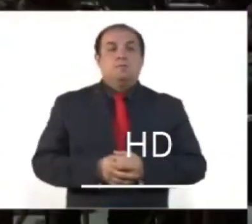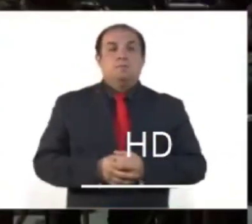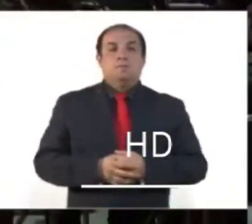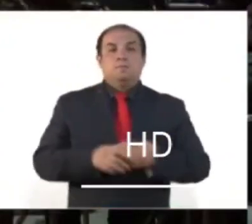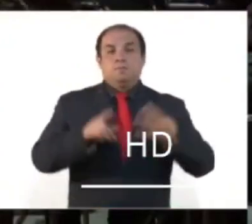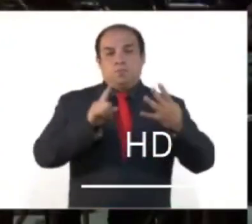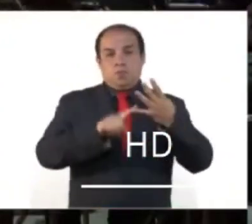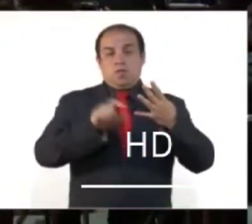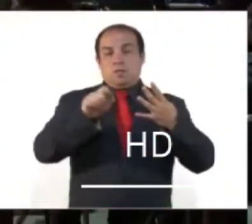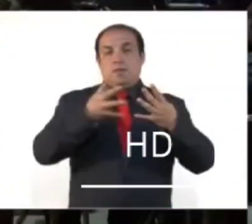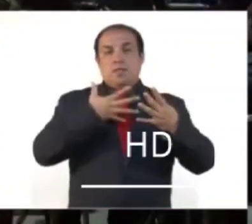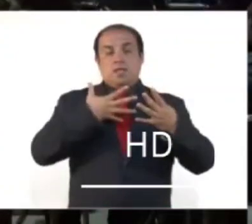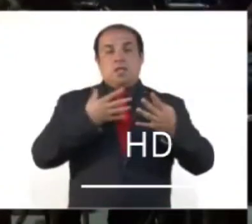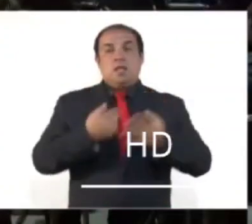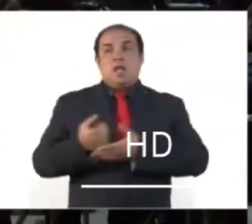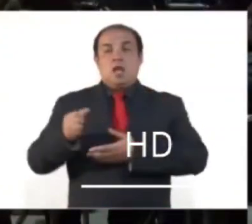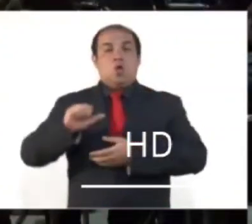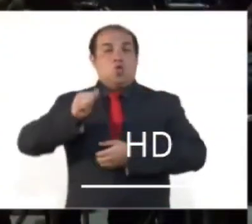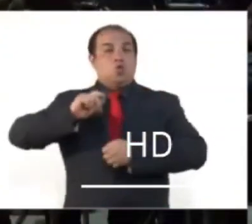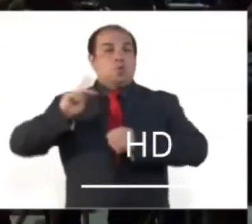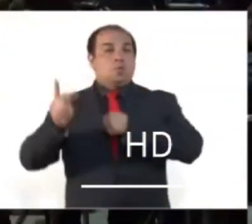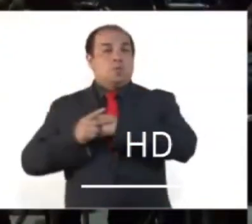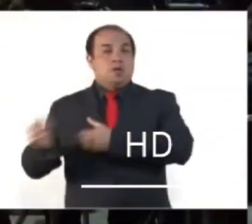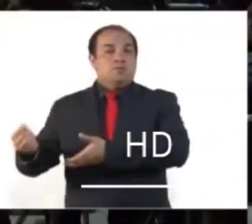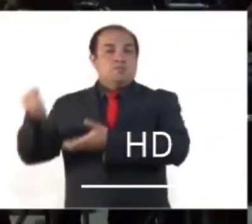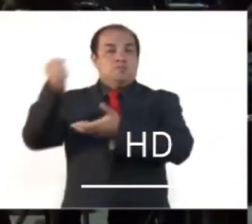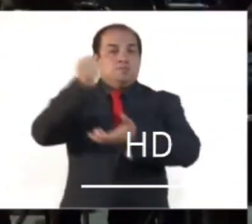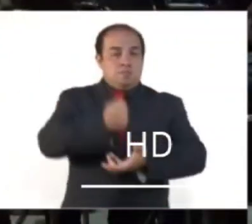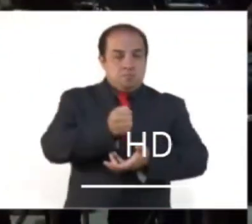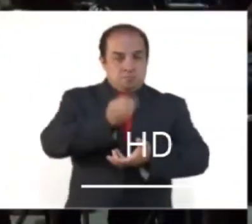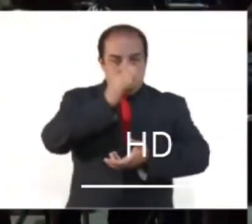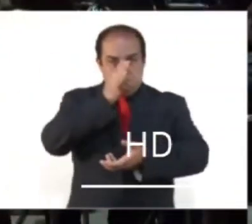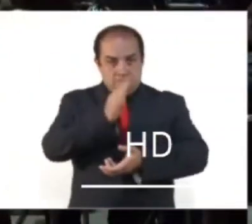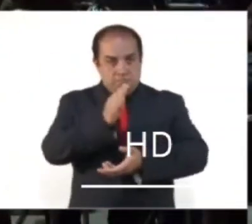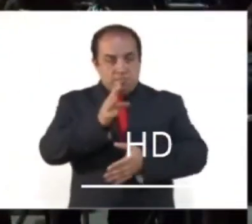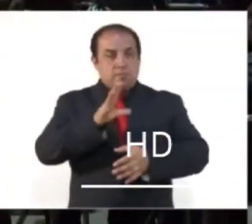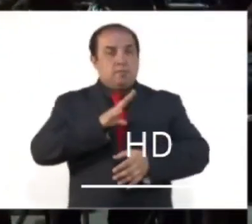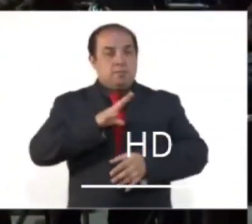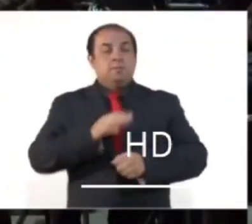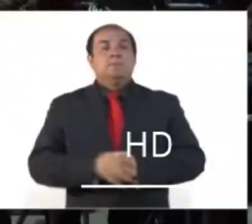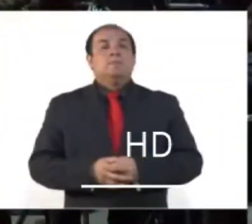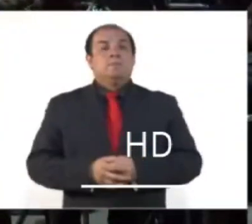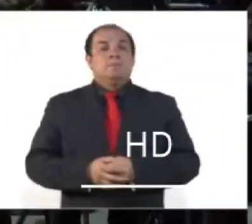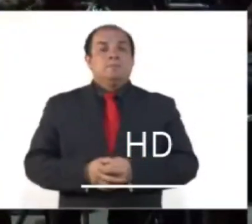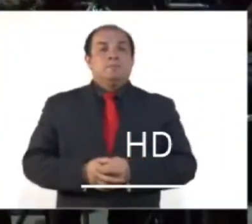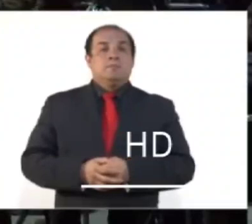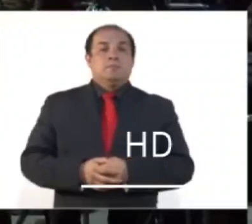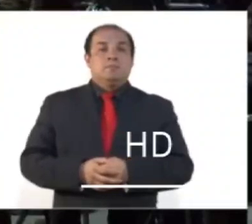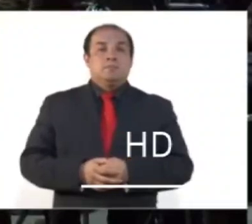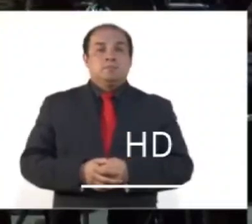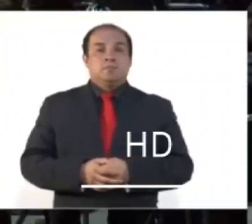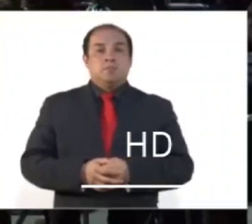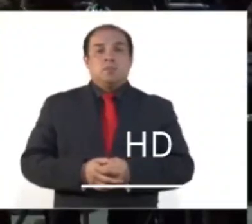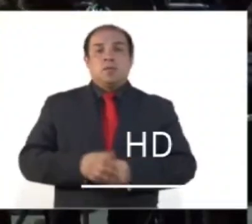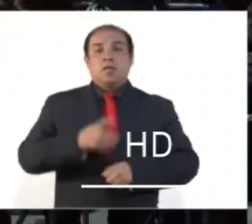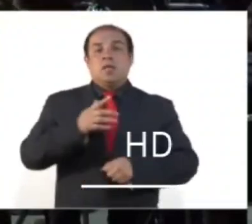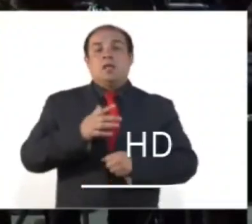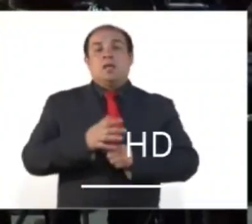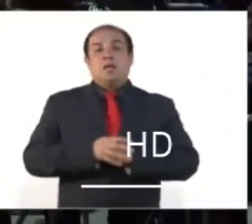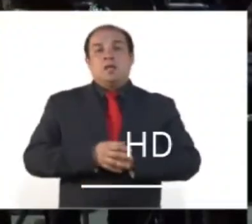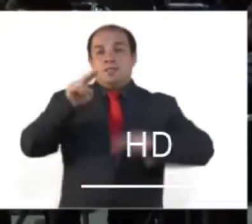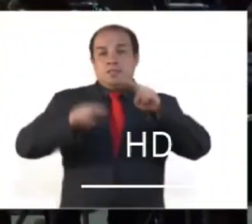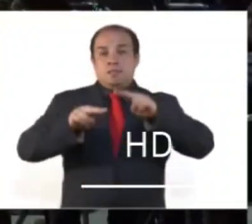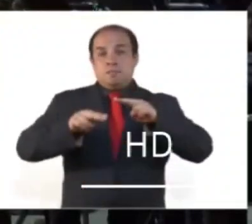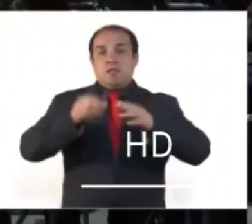hay un récord en inversión extranjera directa. Tenemos la tercera tasa de desempleo